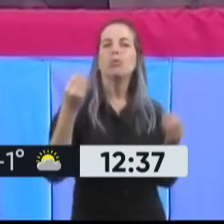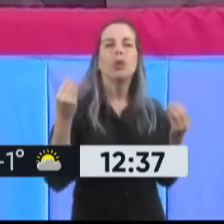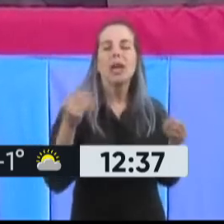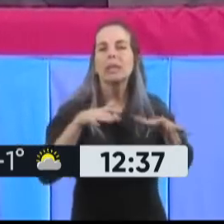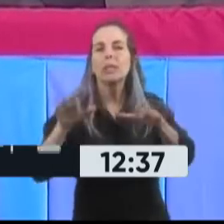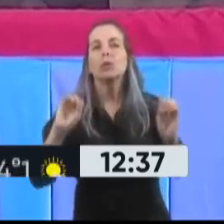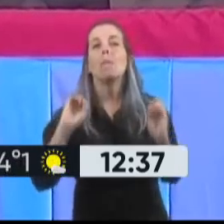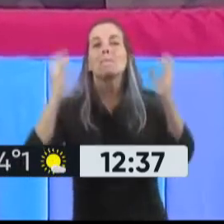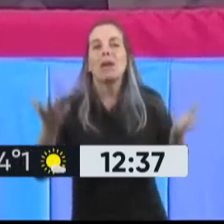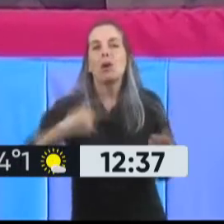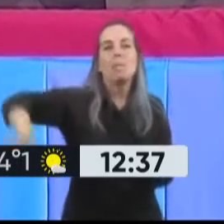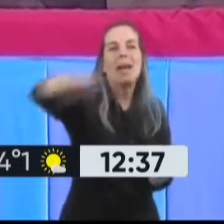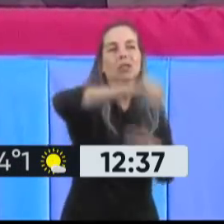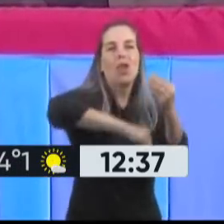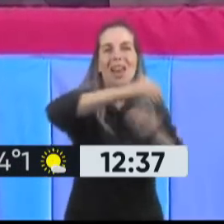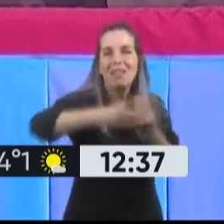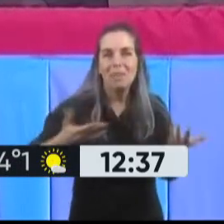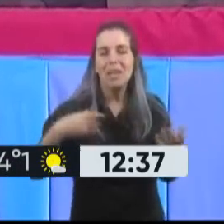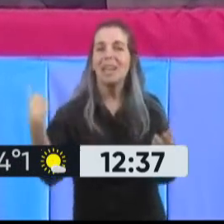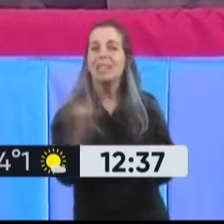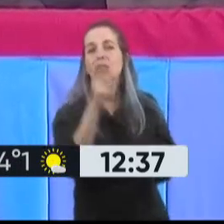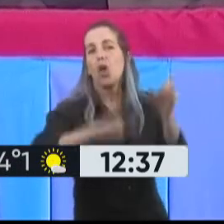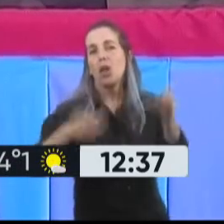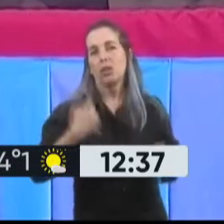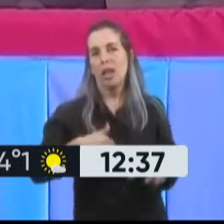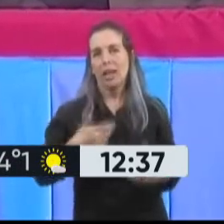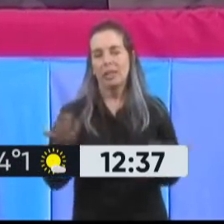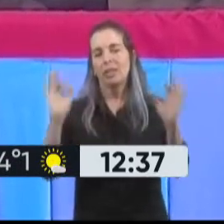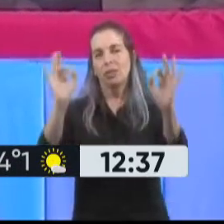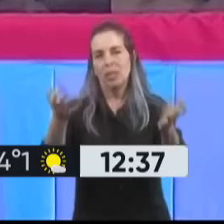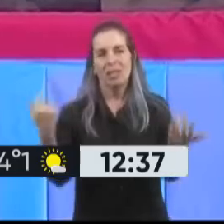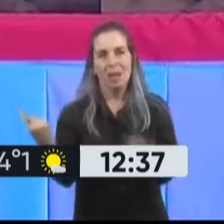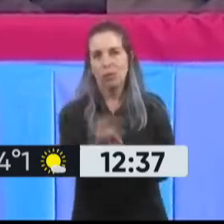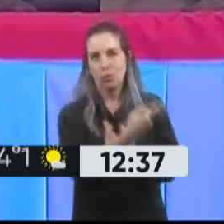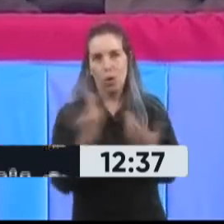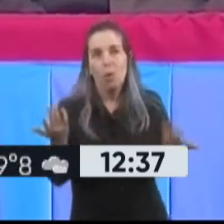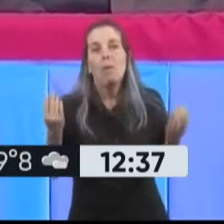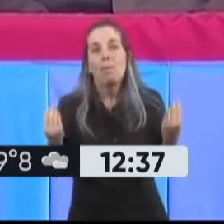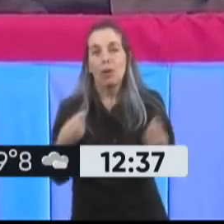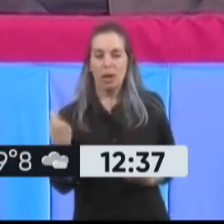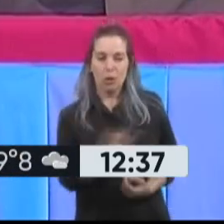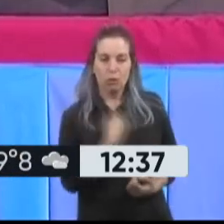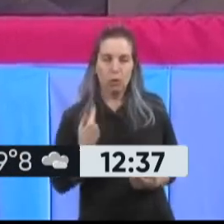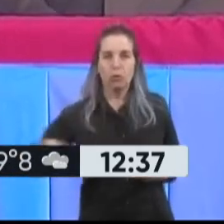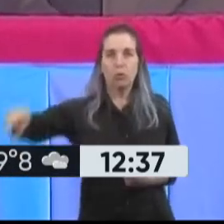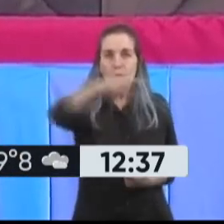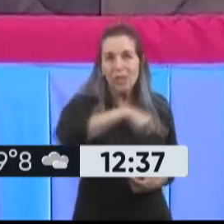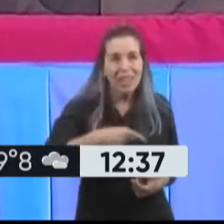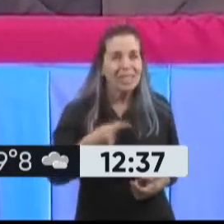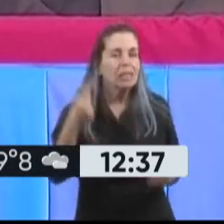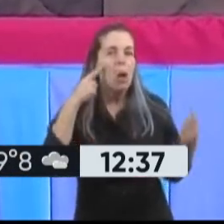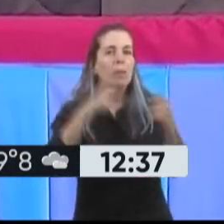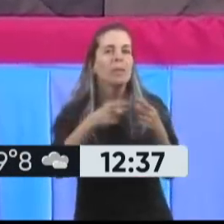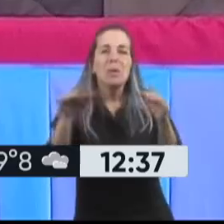familias y para el bienestar de todos los argentinos. Porque en definitiva, nosotros y ustedes queremos exactamente